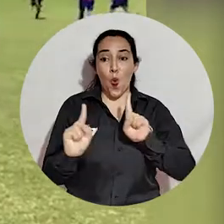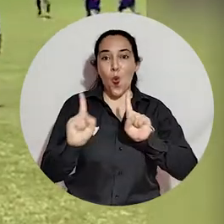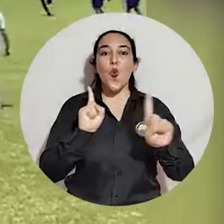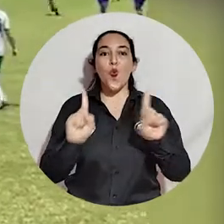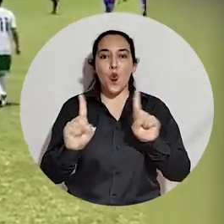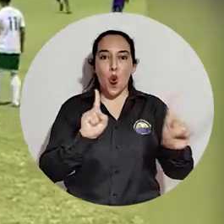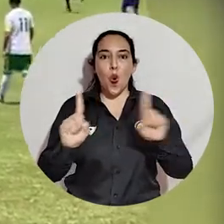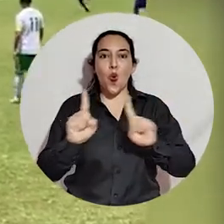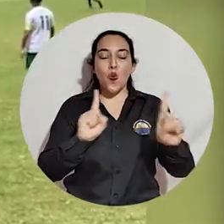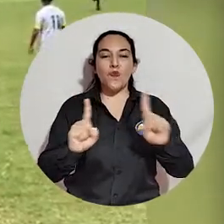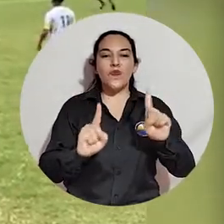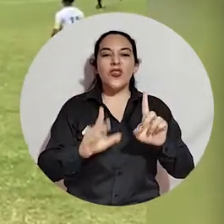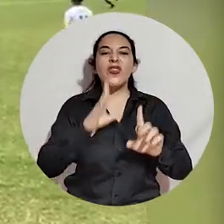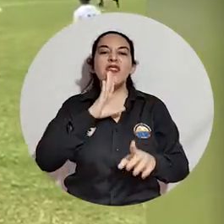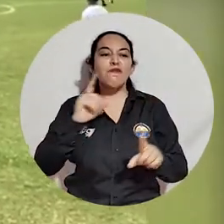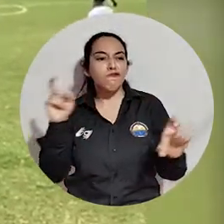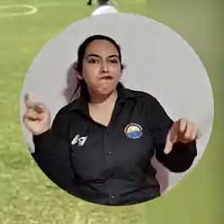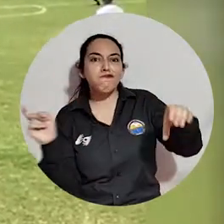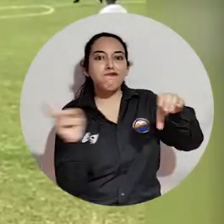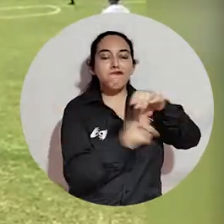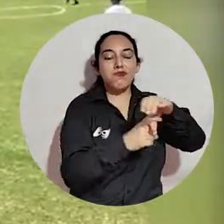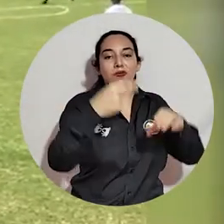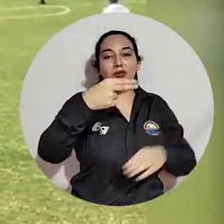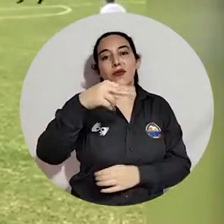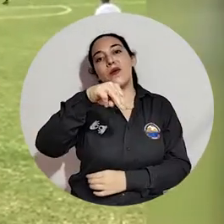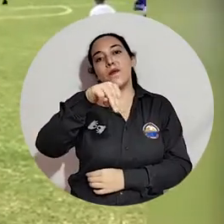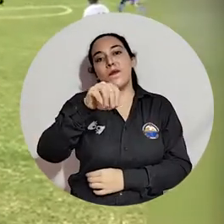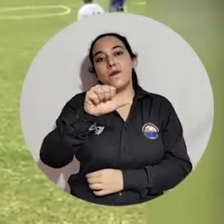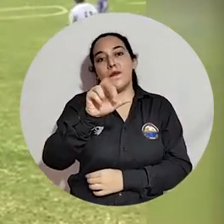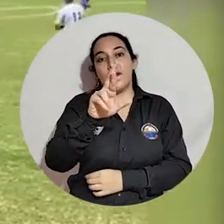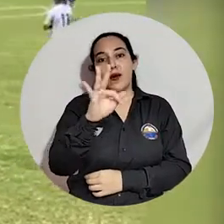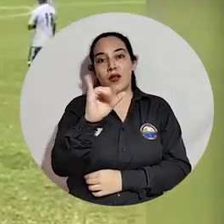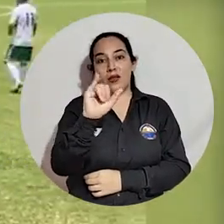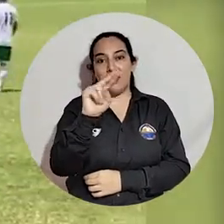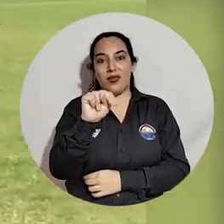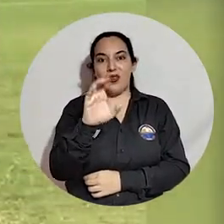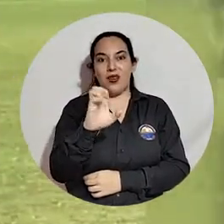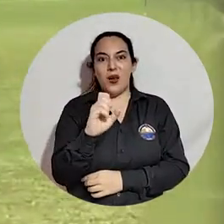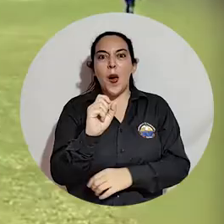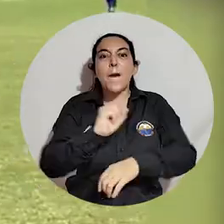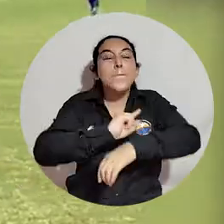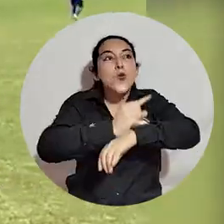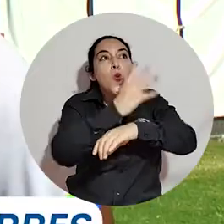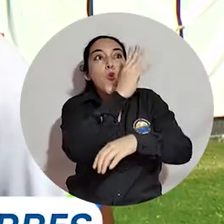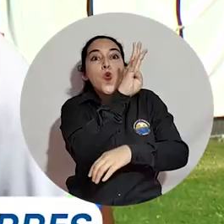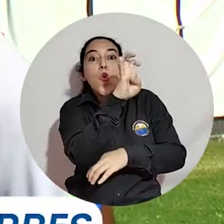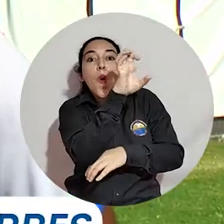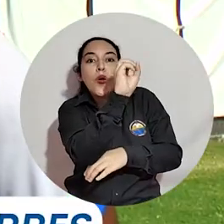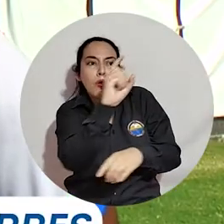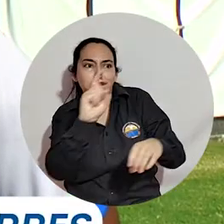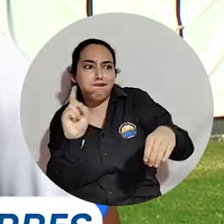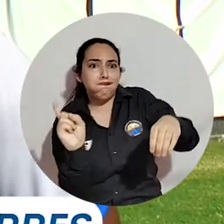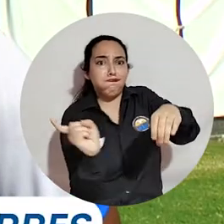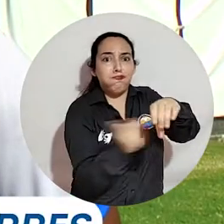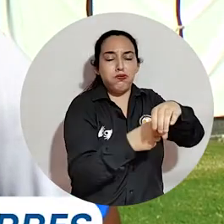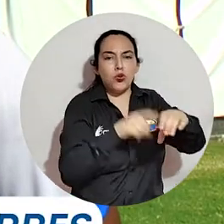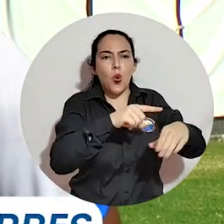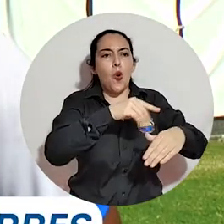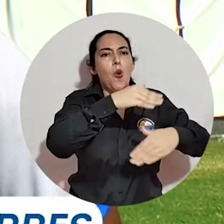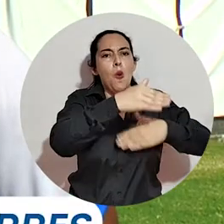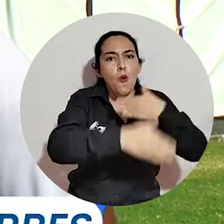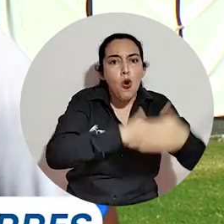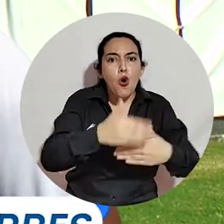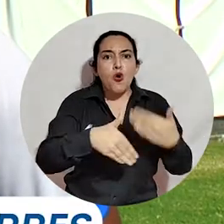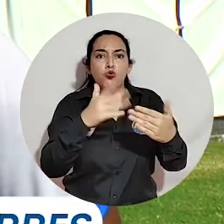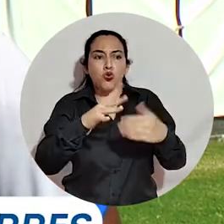El marcador final fue de 1-1 con anotación de Jair Julian Martínez en los 90 minutos del compromiso. Y que hoy pues se ve reflejado